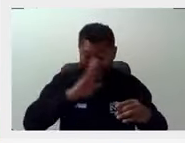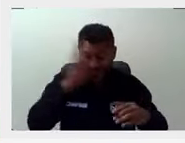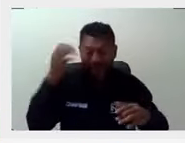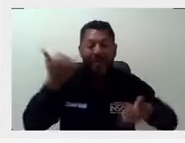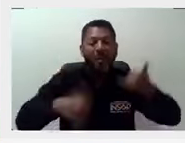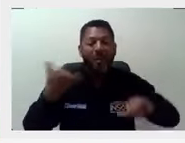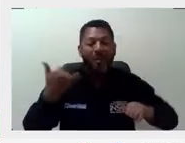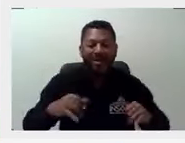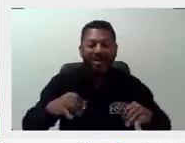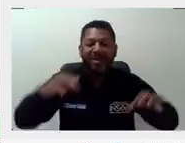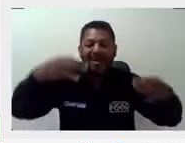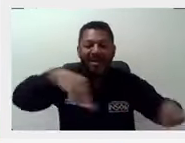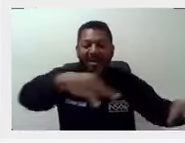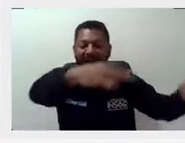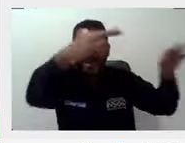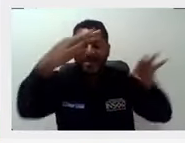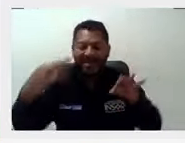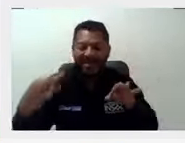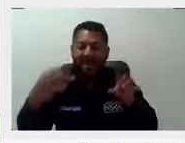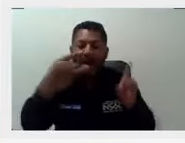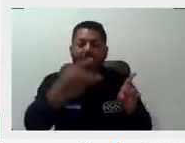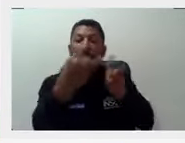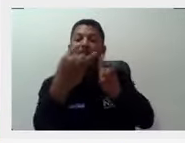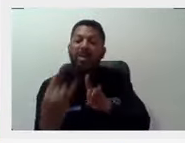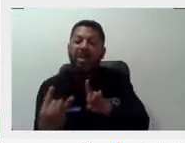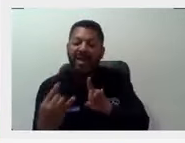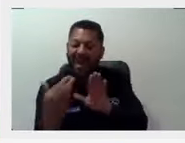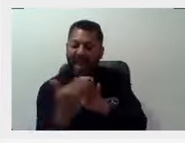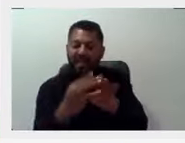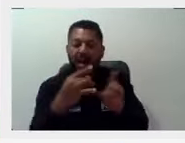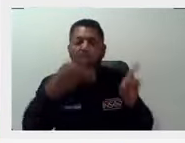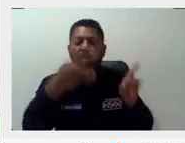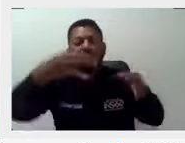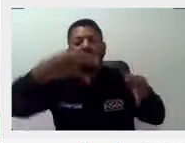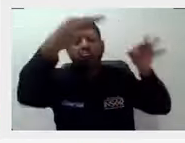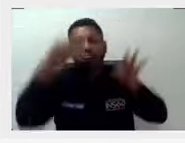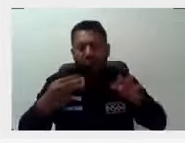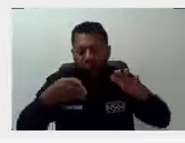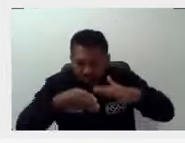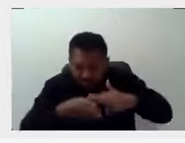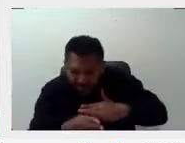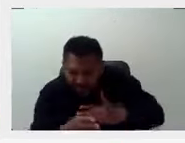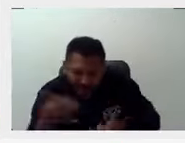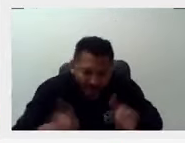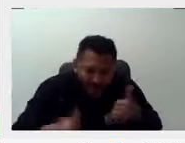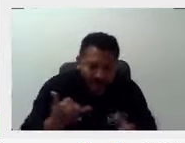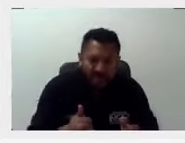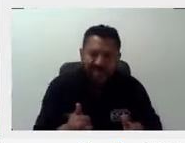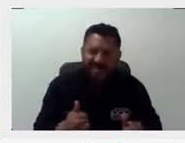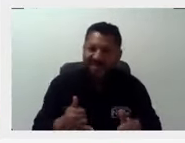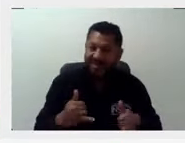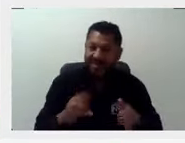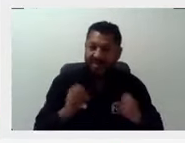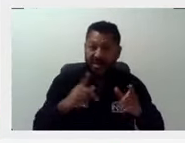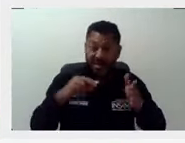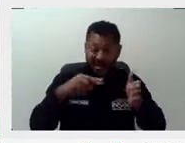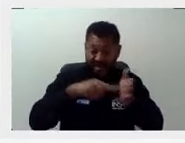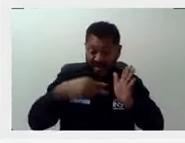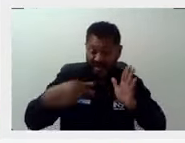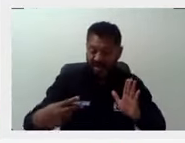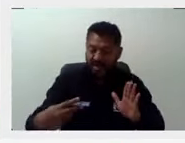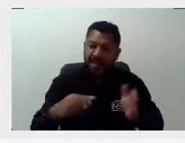pensando en muchas cosas de esas, de la tecnología. Entonces, digamos que los recursos tecnológicos son un medio, pero